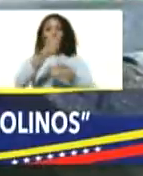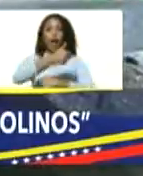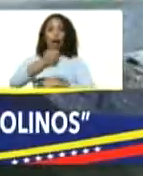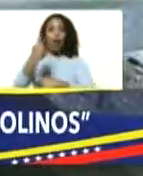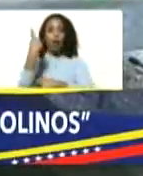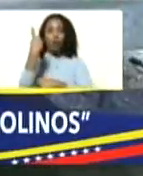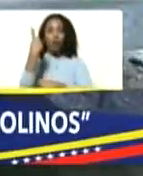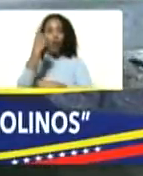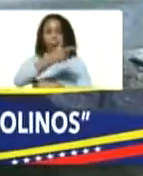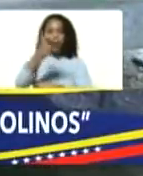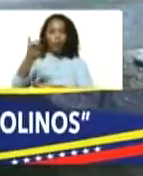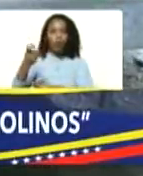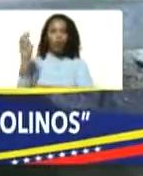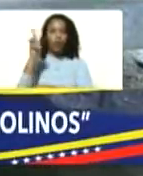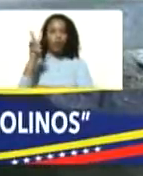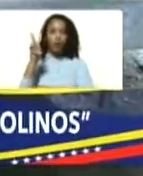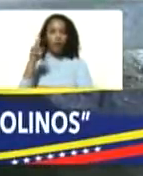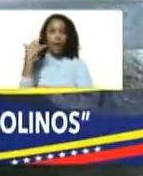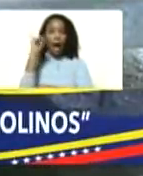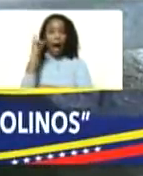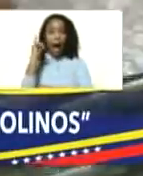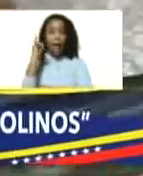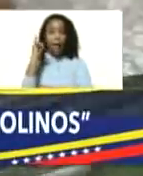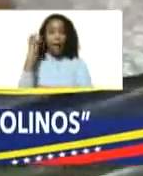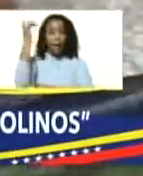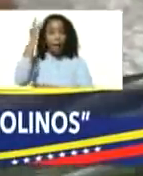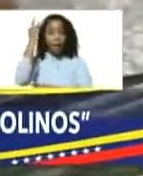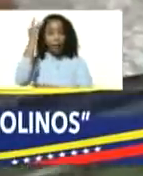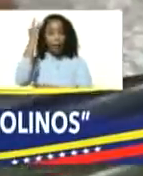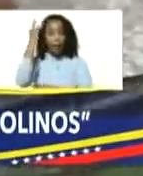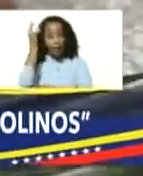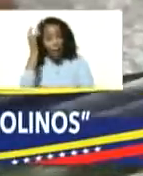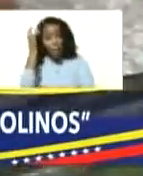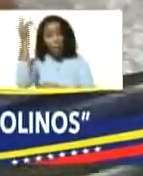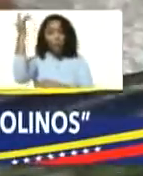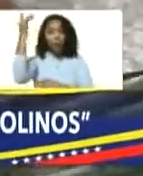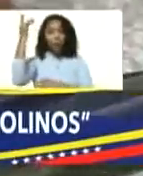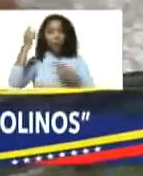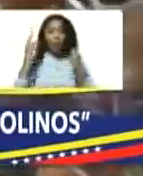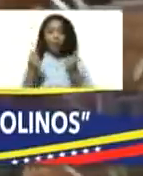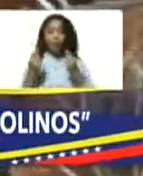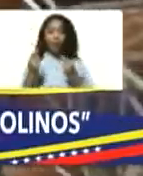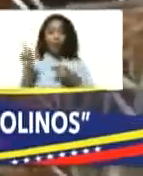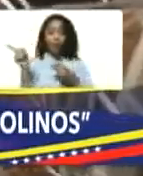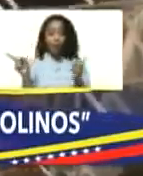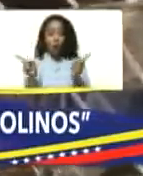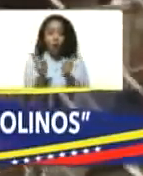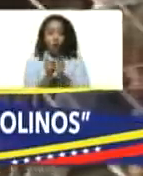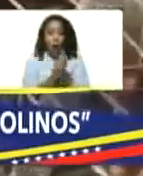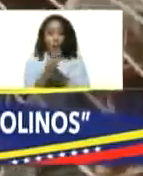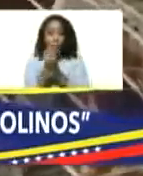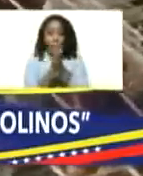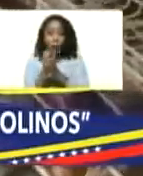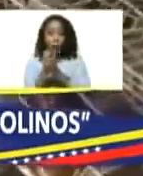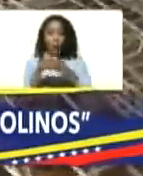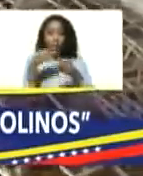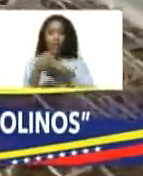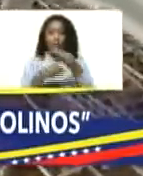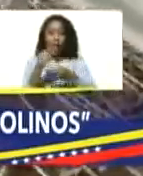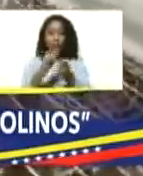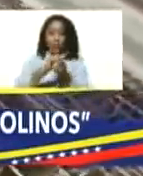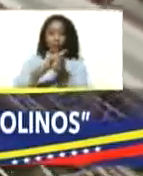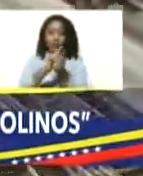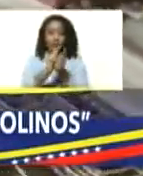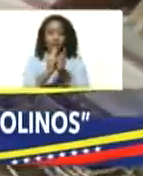venezolanos al descubrir que tiene unas potencialidades muy especiales y que son esos pequeños emprendedores que se están convirtiendo